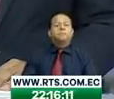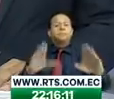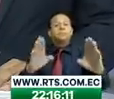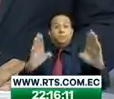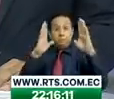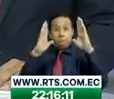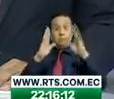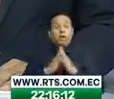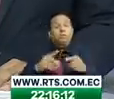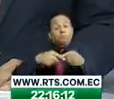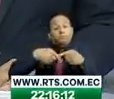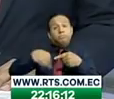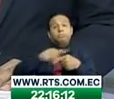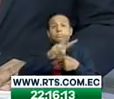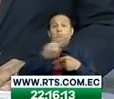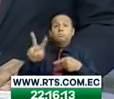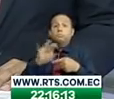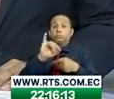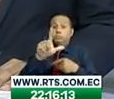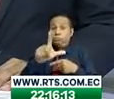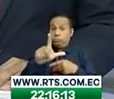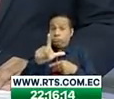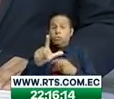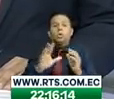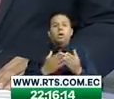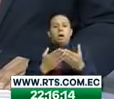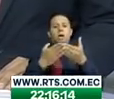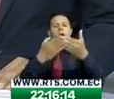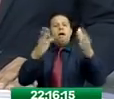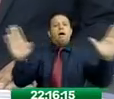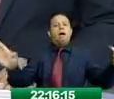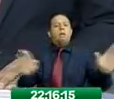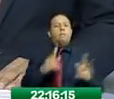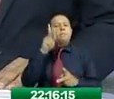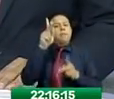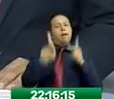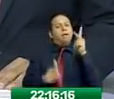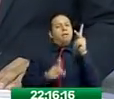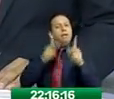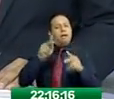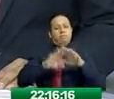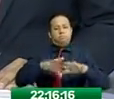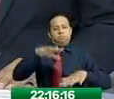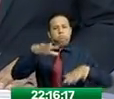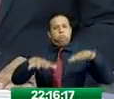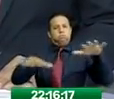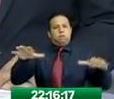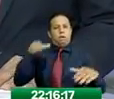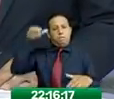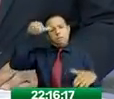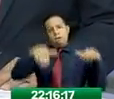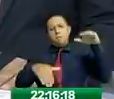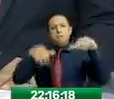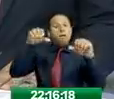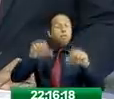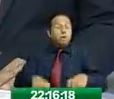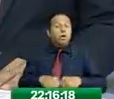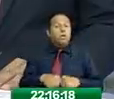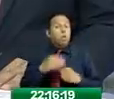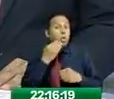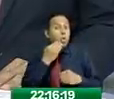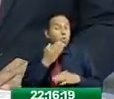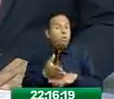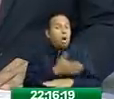el próximo 22 de julio, con diversos controles, se reaperturan las playas según resolución del COE nacional. Para ello, se deberá cumplir con